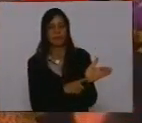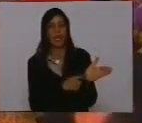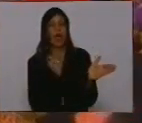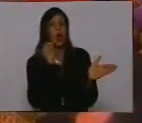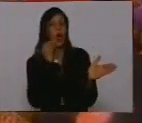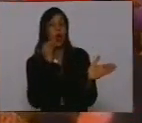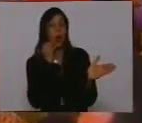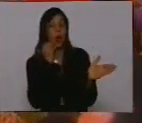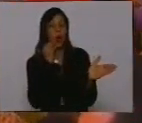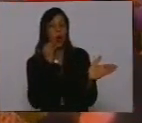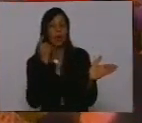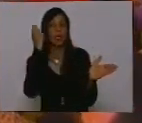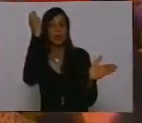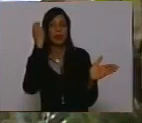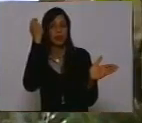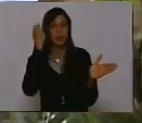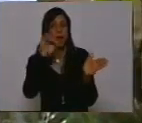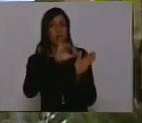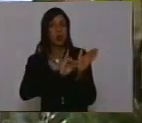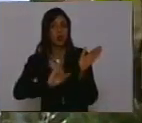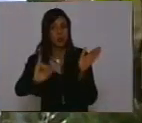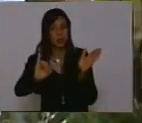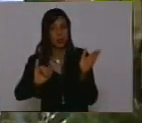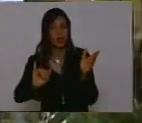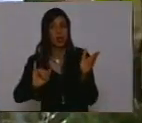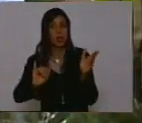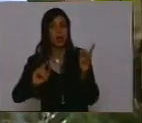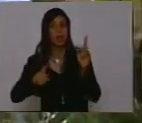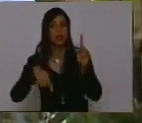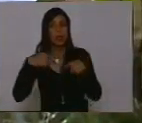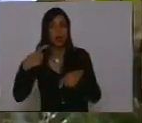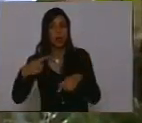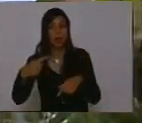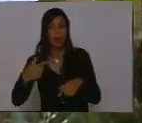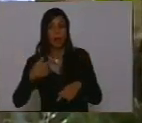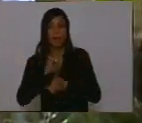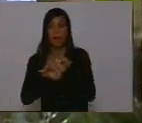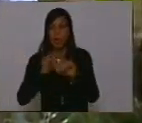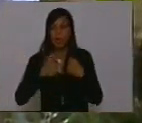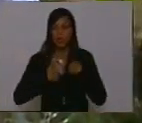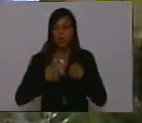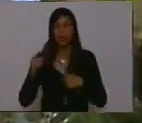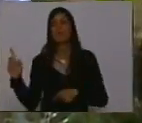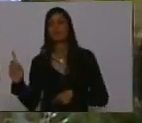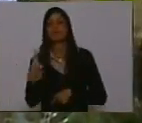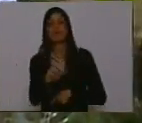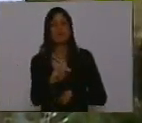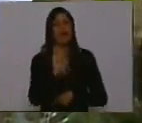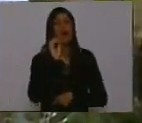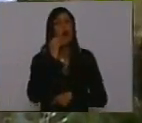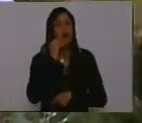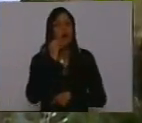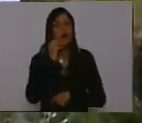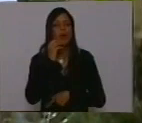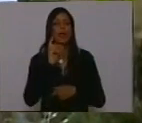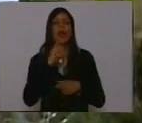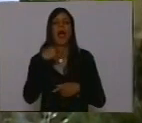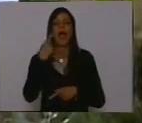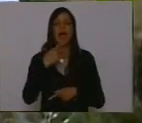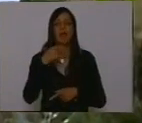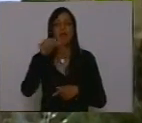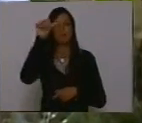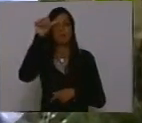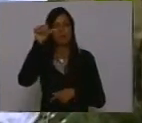jóvenes constituyentes que me van a suceder en la palabra desarrollarán cada uno de estos temas a